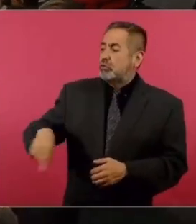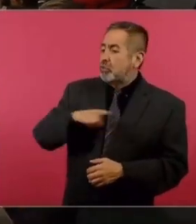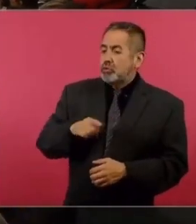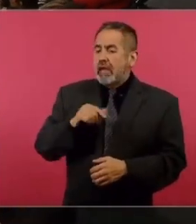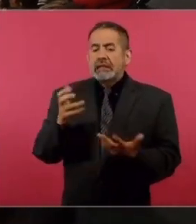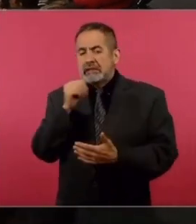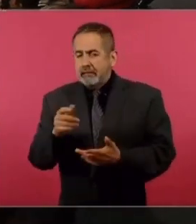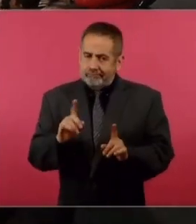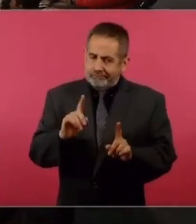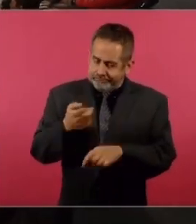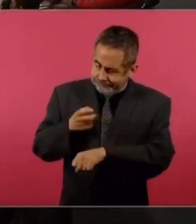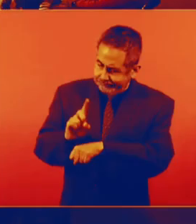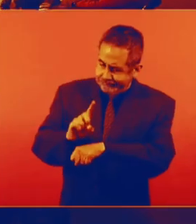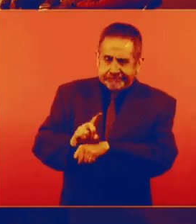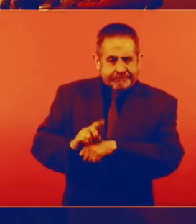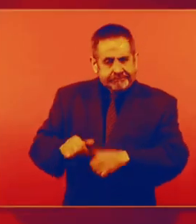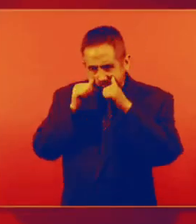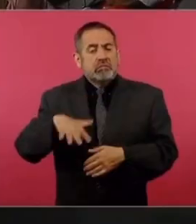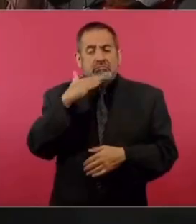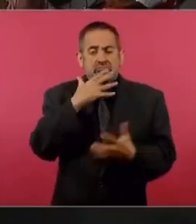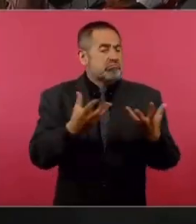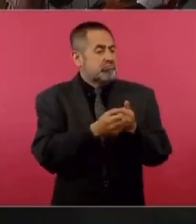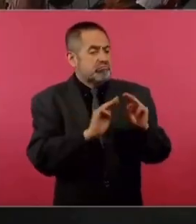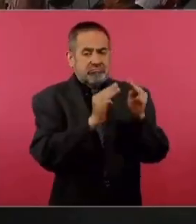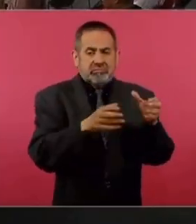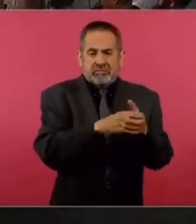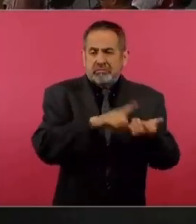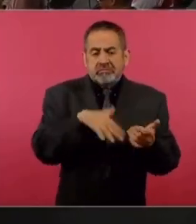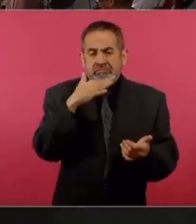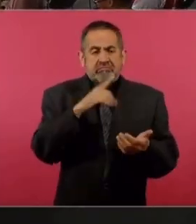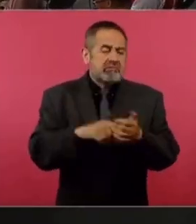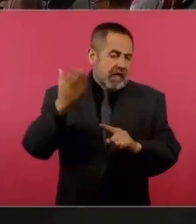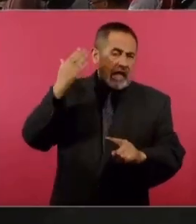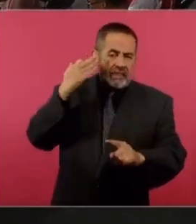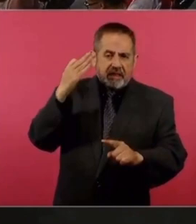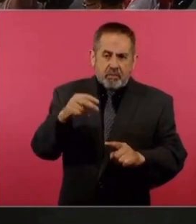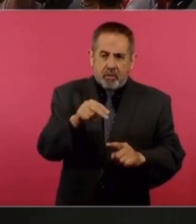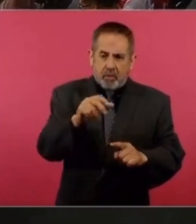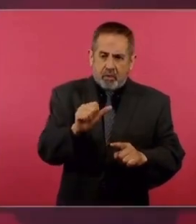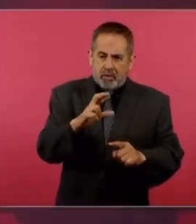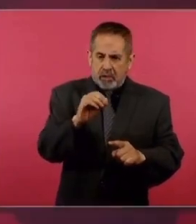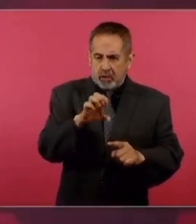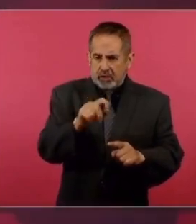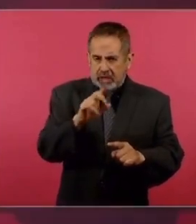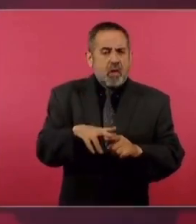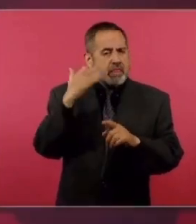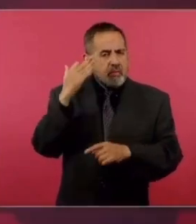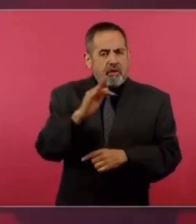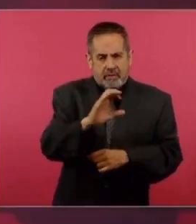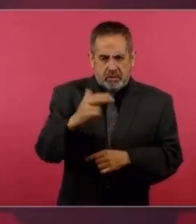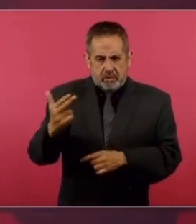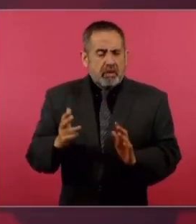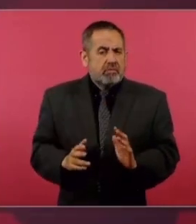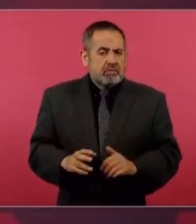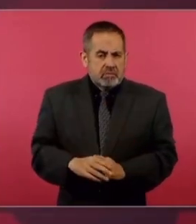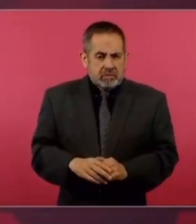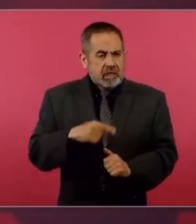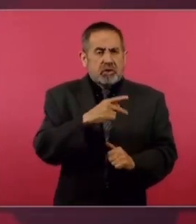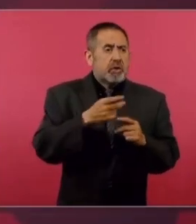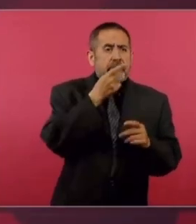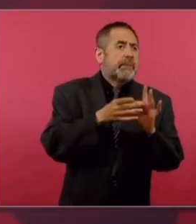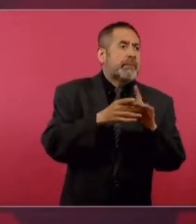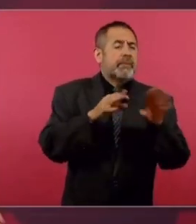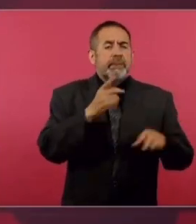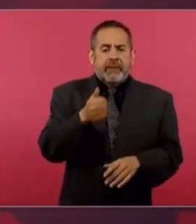días atendiendo este problema que heredamos porque existía un narcoestado en la época de Calderón. Y eso no se